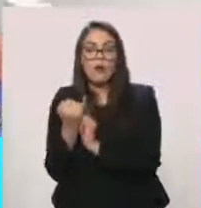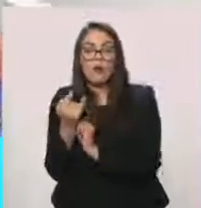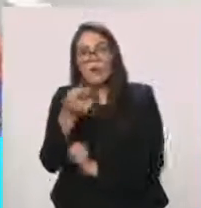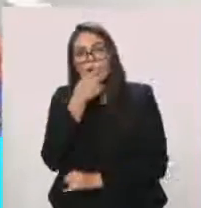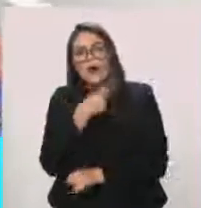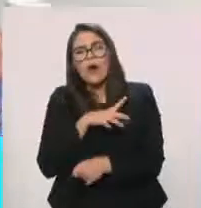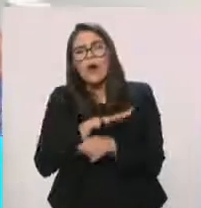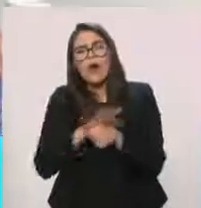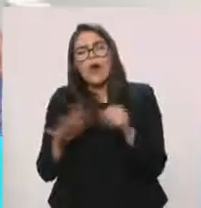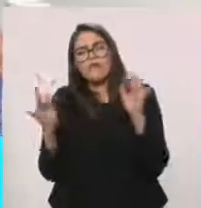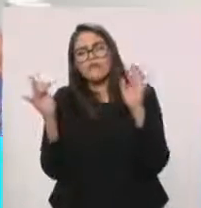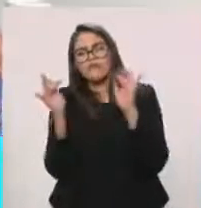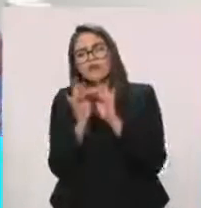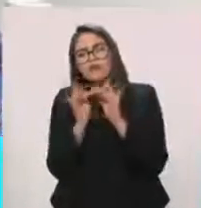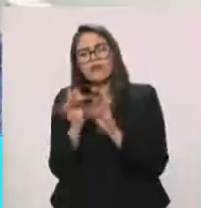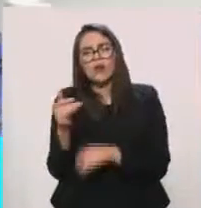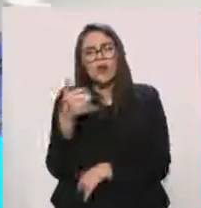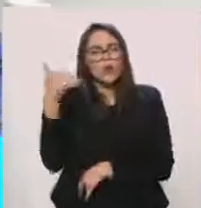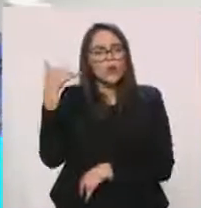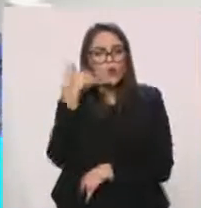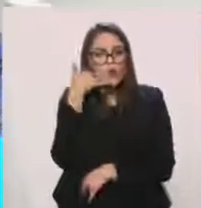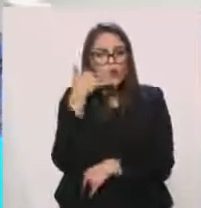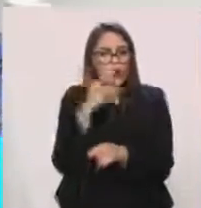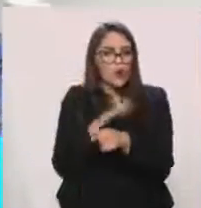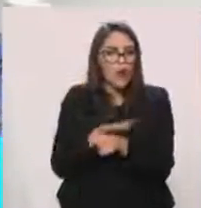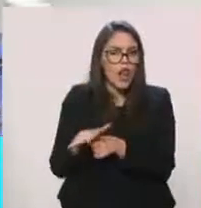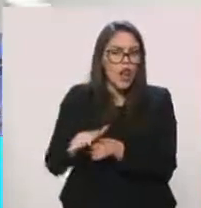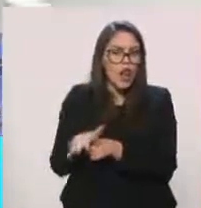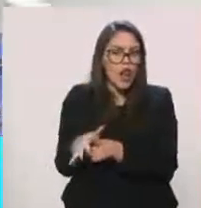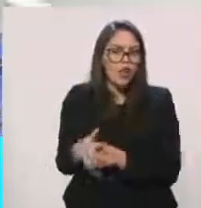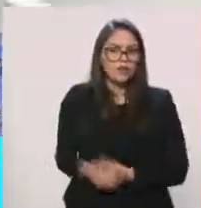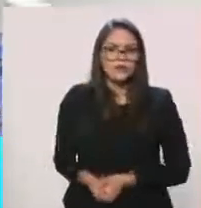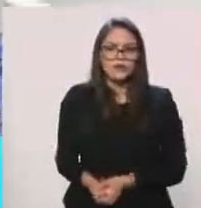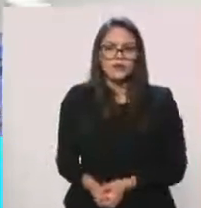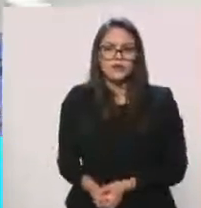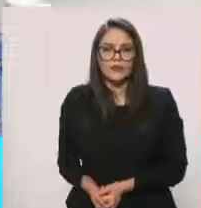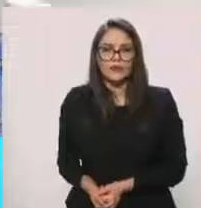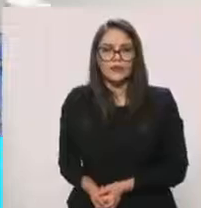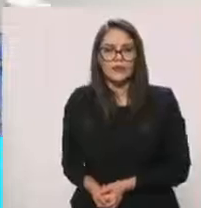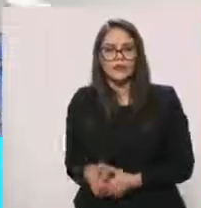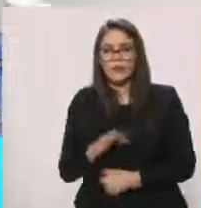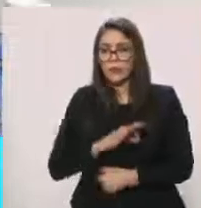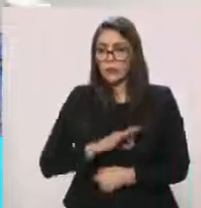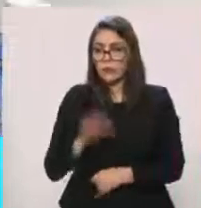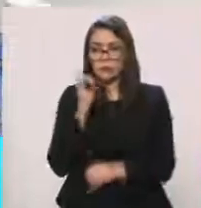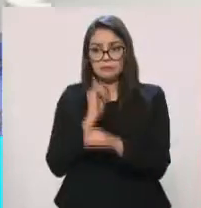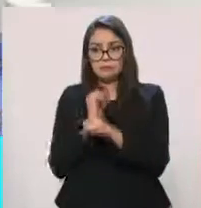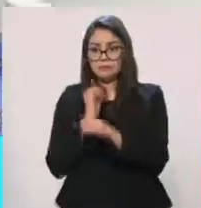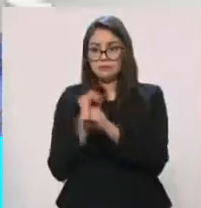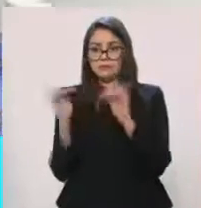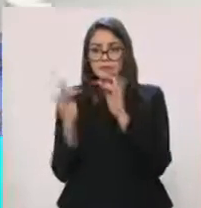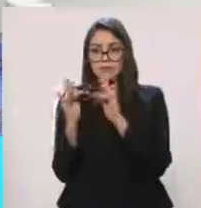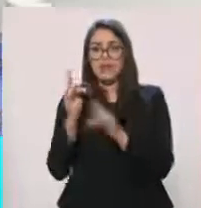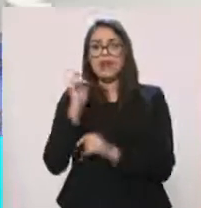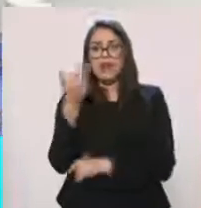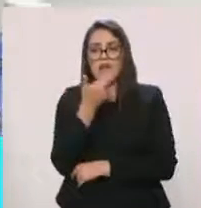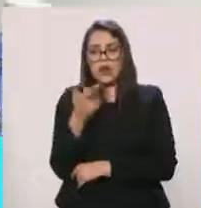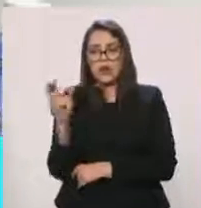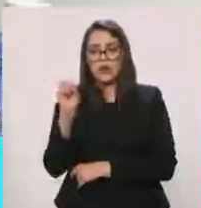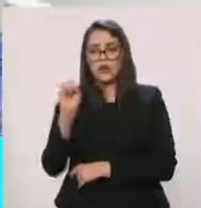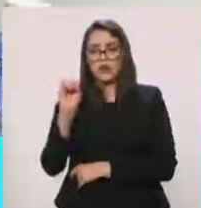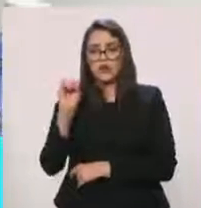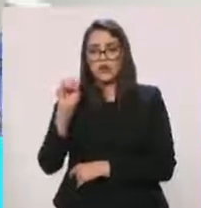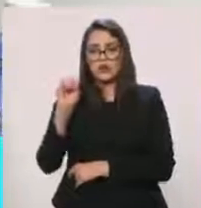ofrecer sus servicios para trasladar los alimentos? Andrea, ya por último. Estamos en las redes sociales, nos pueden buscar Restaurante Sonia o